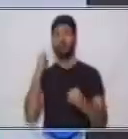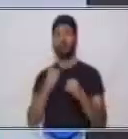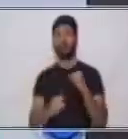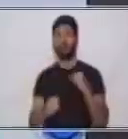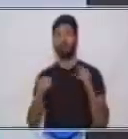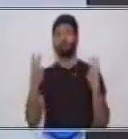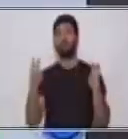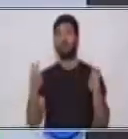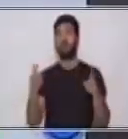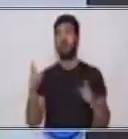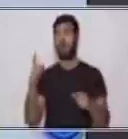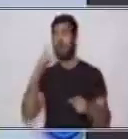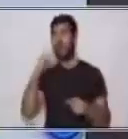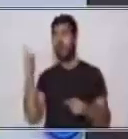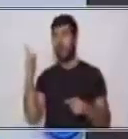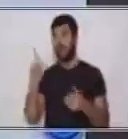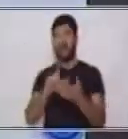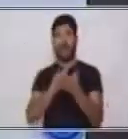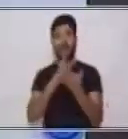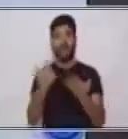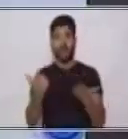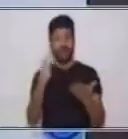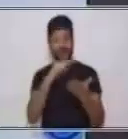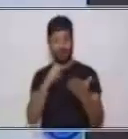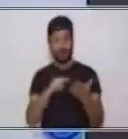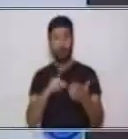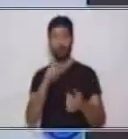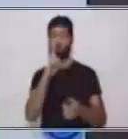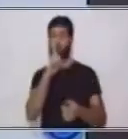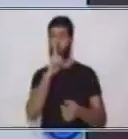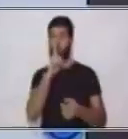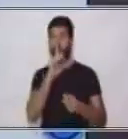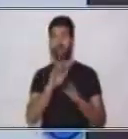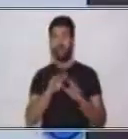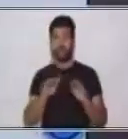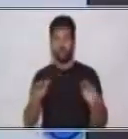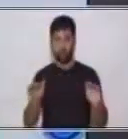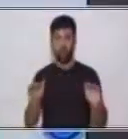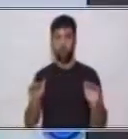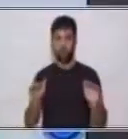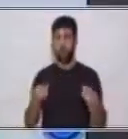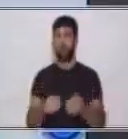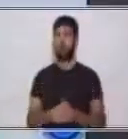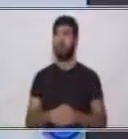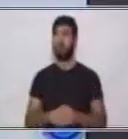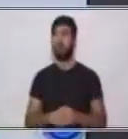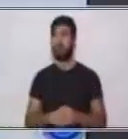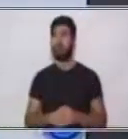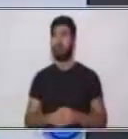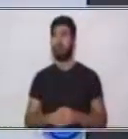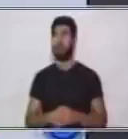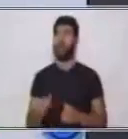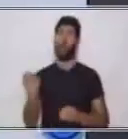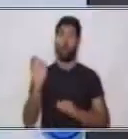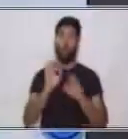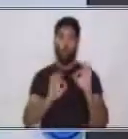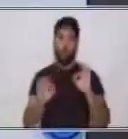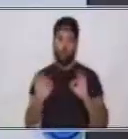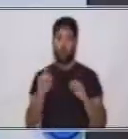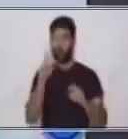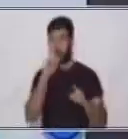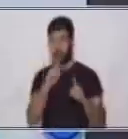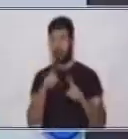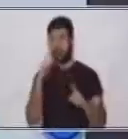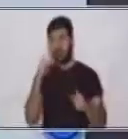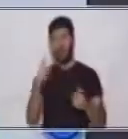la lectura silenciosa, pero también otro tipo de lectura está la lectura oral. Y en la lectura